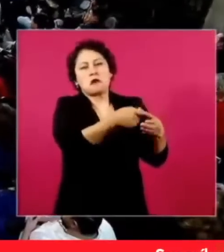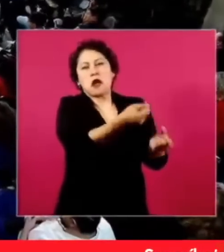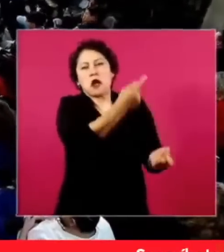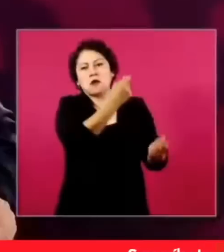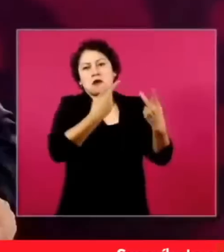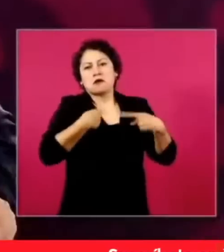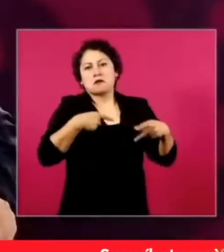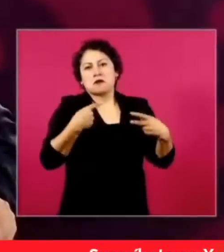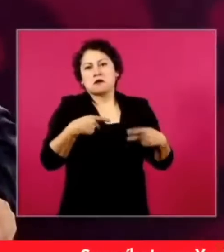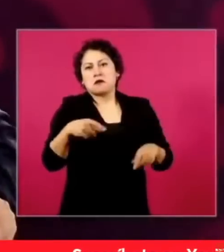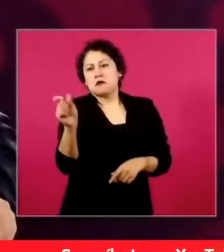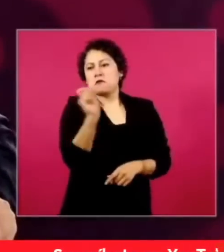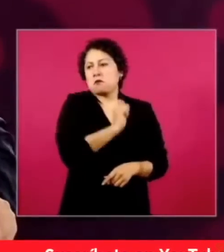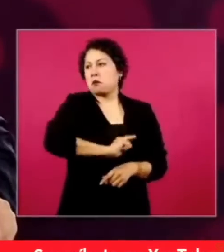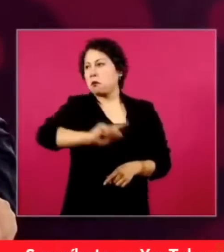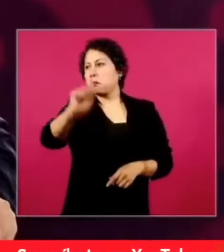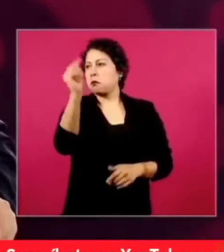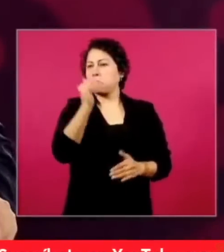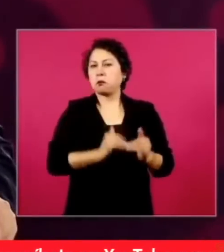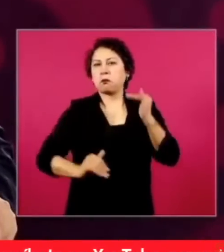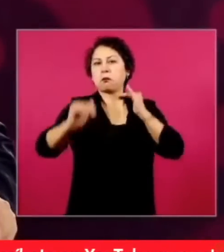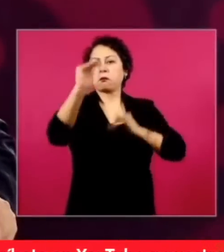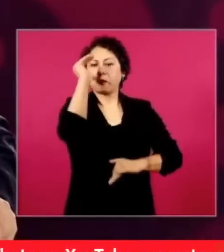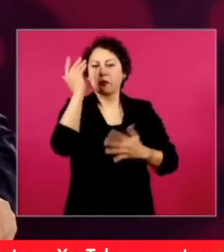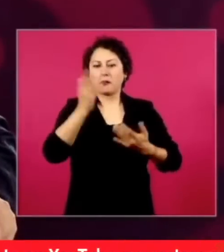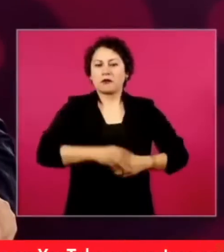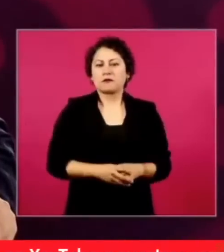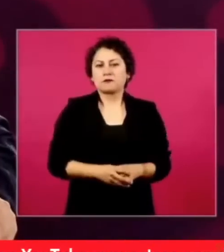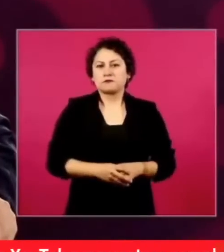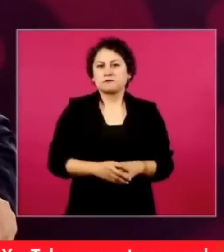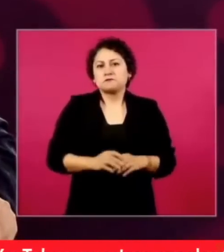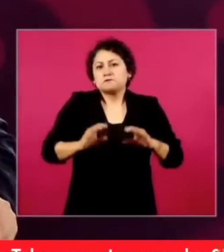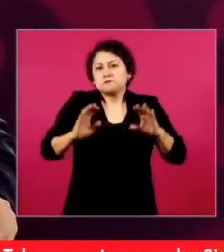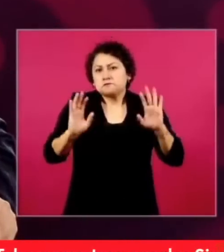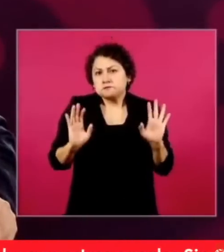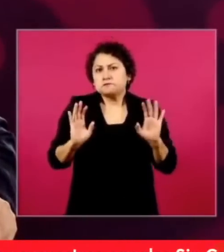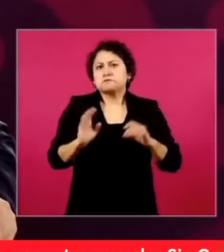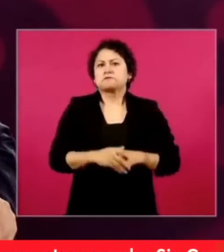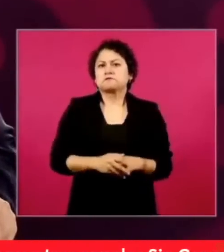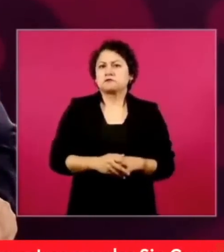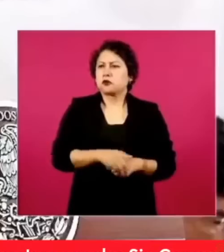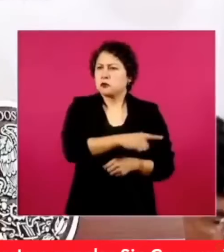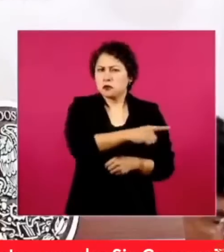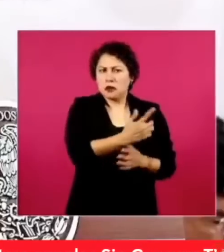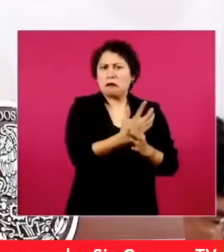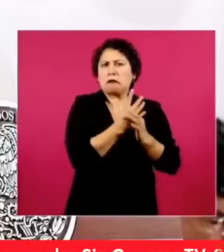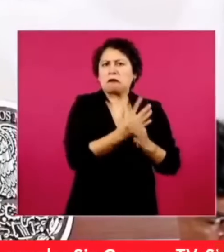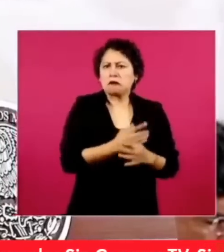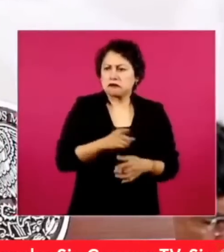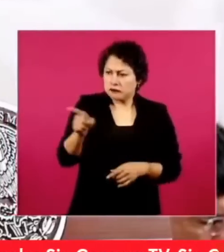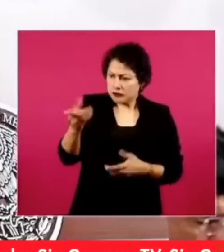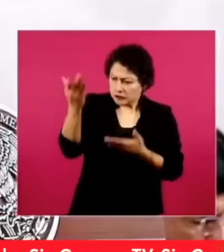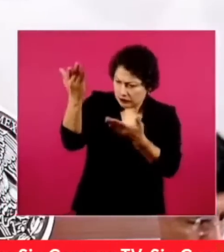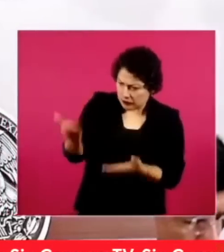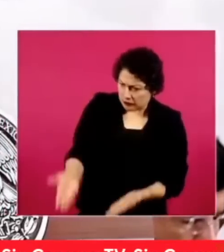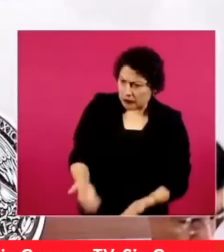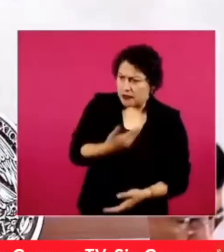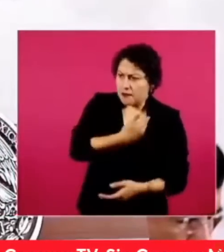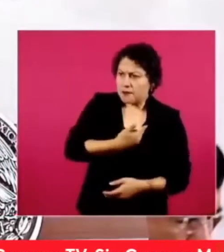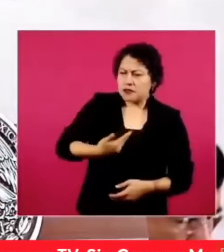corearon, es un honor estar con Obrador. Veíamos a personajes que sabemos que no son necesariamente